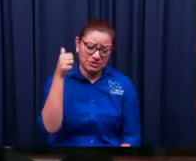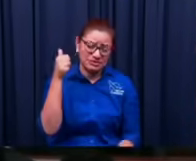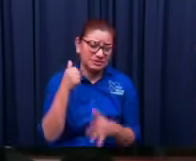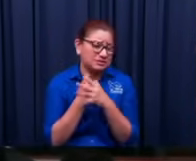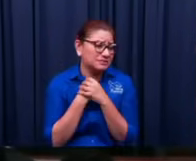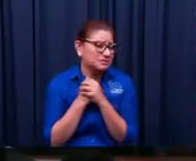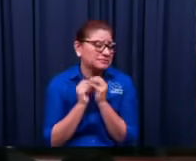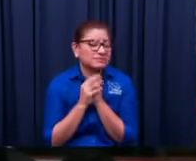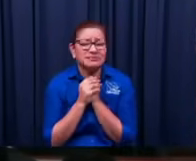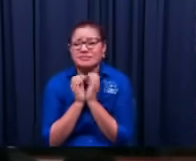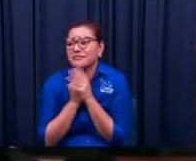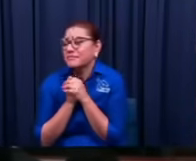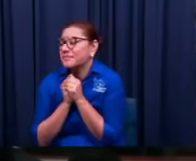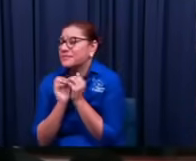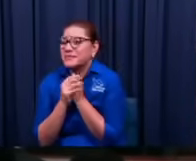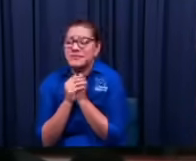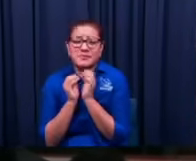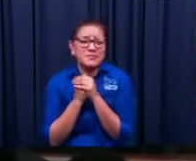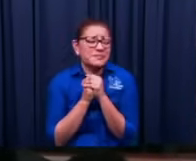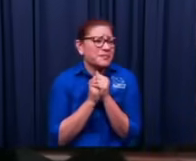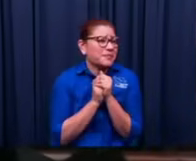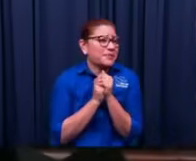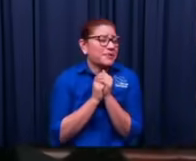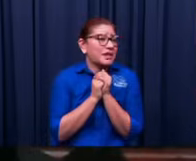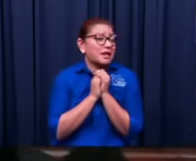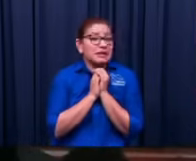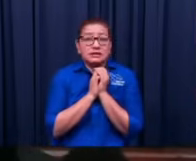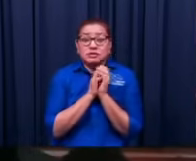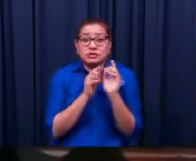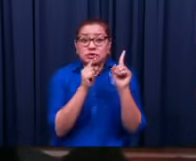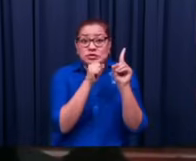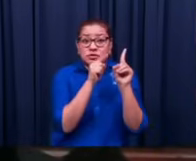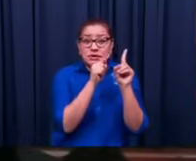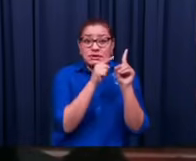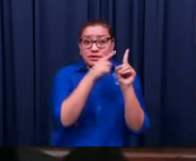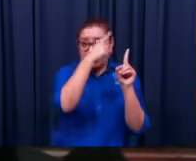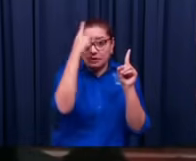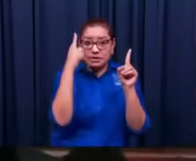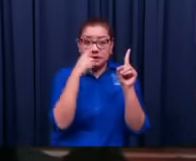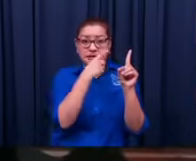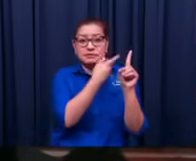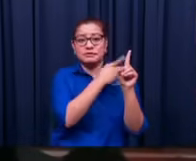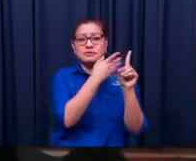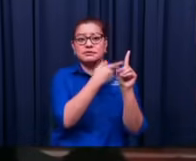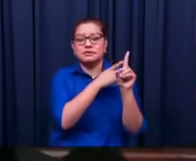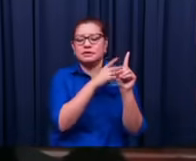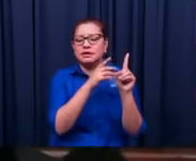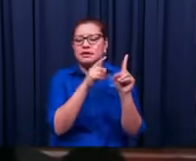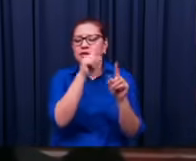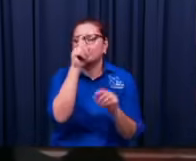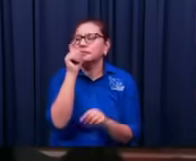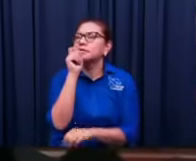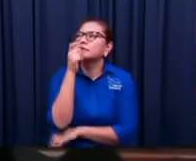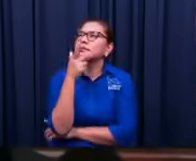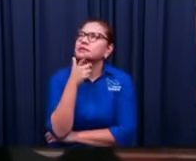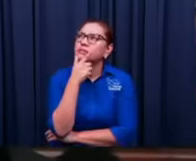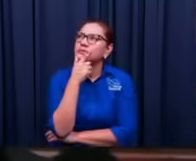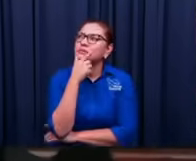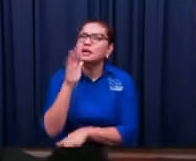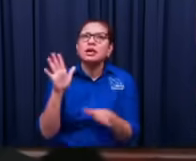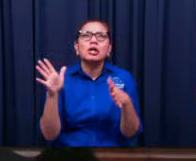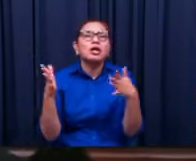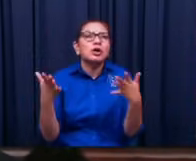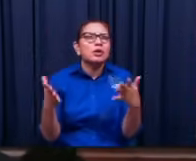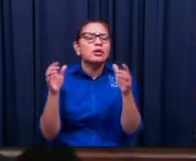mortal angustia. Entonces él le abrió su corazón. Y mire, hermano, las preguntas que le hacía eran muy obvias. ¿Cómo